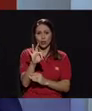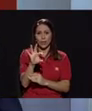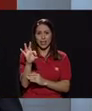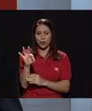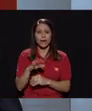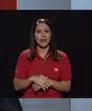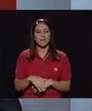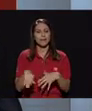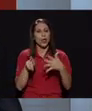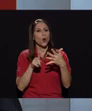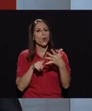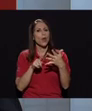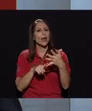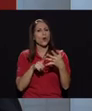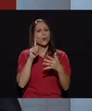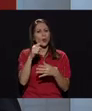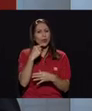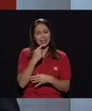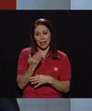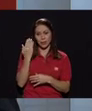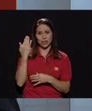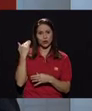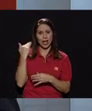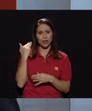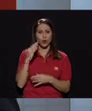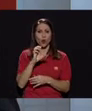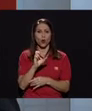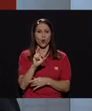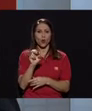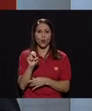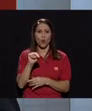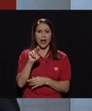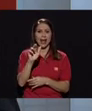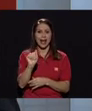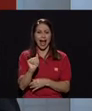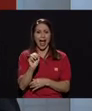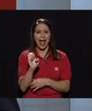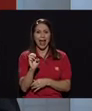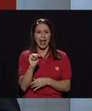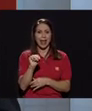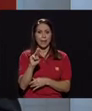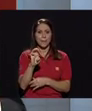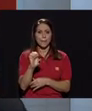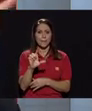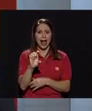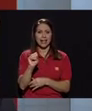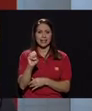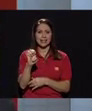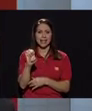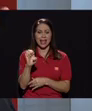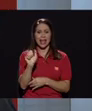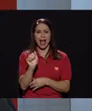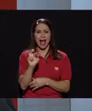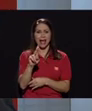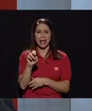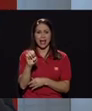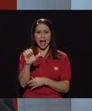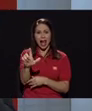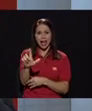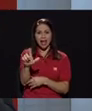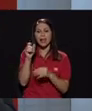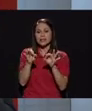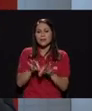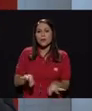1999. Luego, uno que citamos hace un rato es la cuenca del embalse de Arenal, porque también es importante decir que